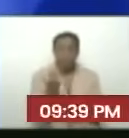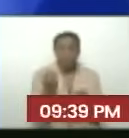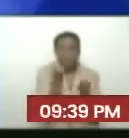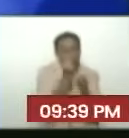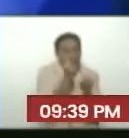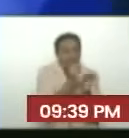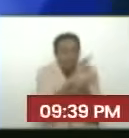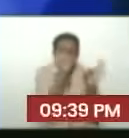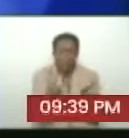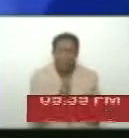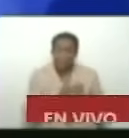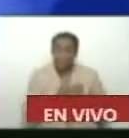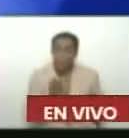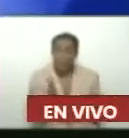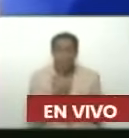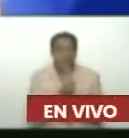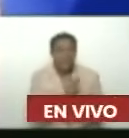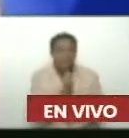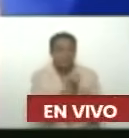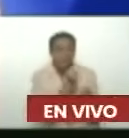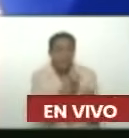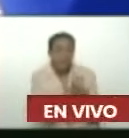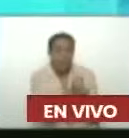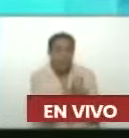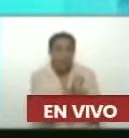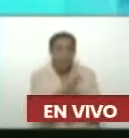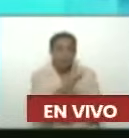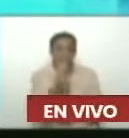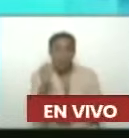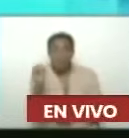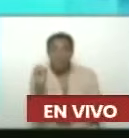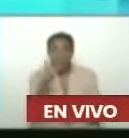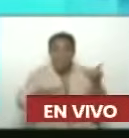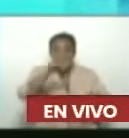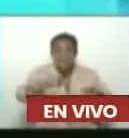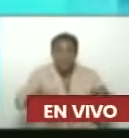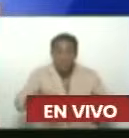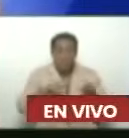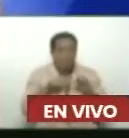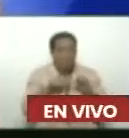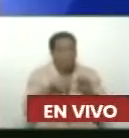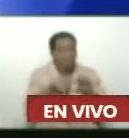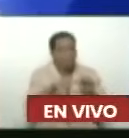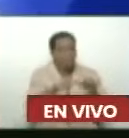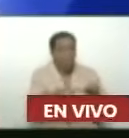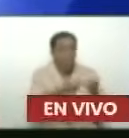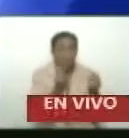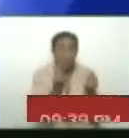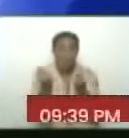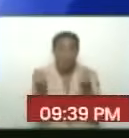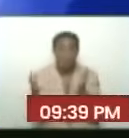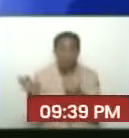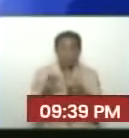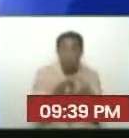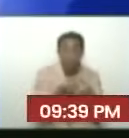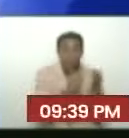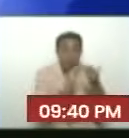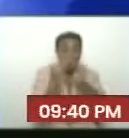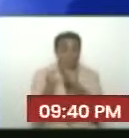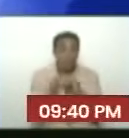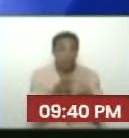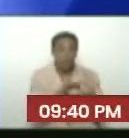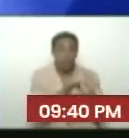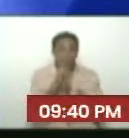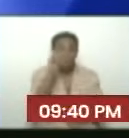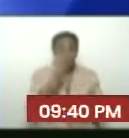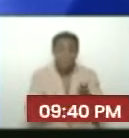trabajo y actualmente es así, trabajan casi 200 personas de manera permanente, muchos de ellos asociados a la cooperativa y